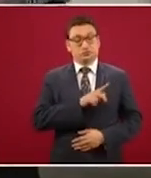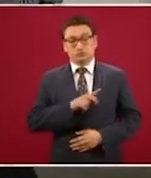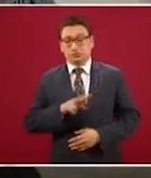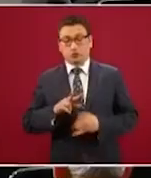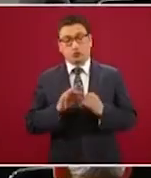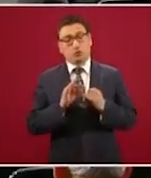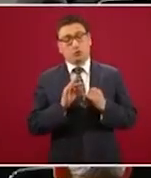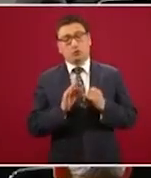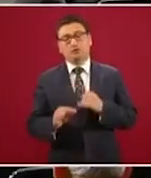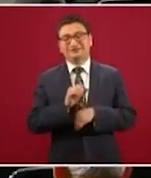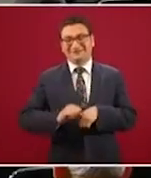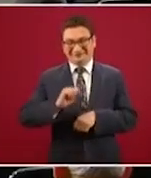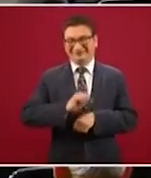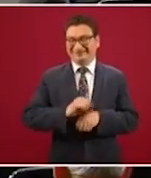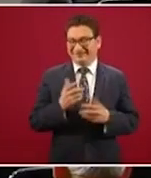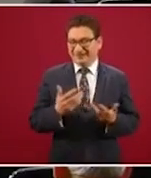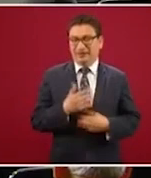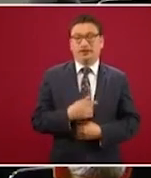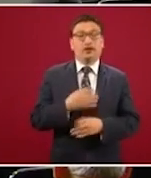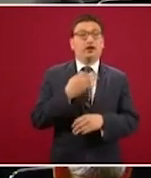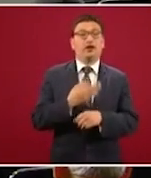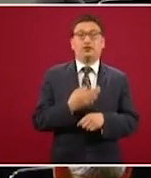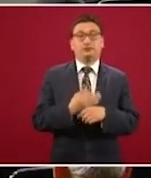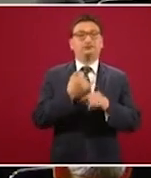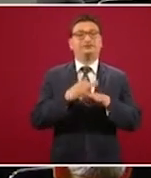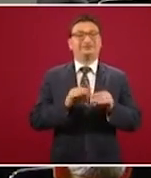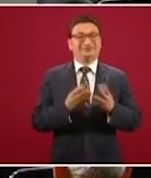Vamos a informar